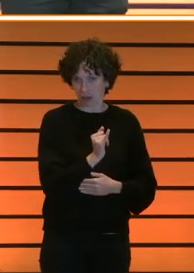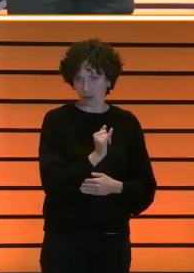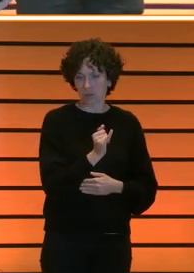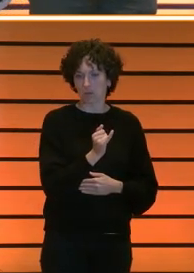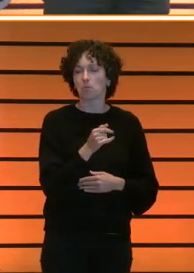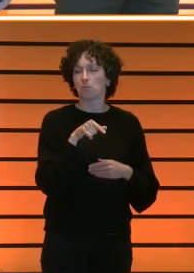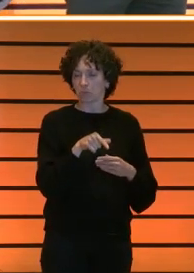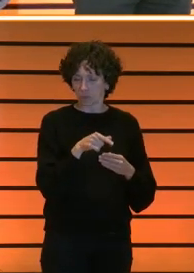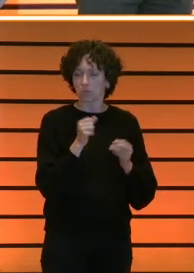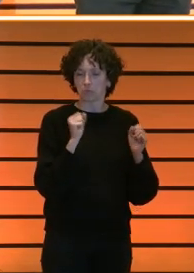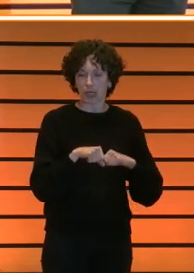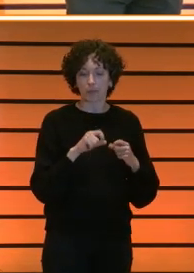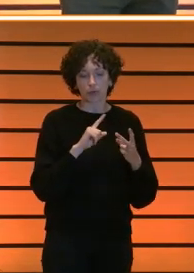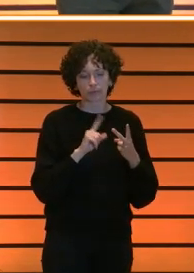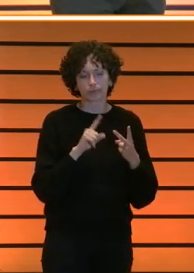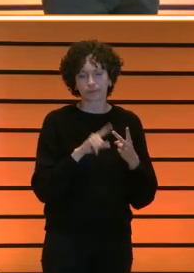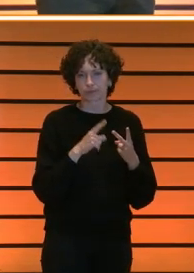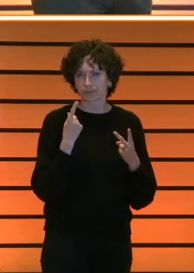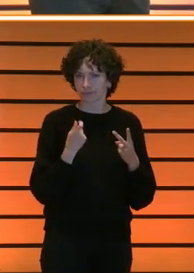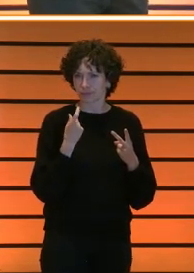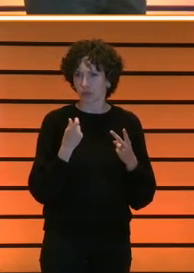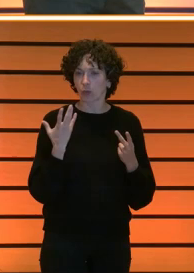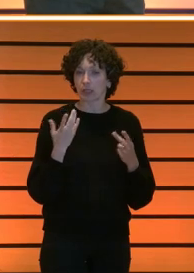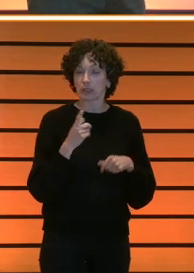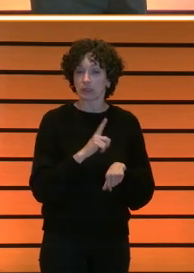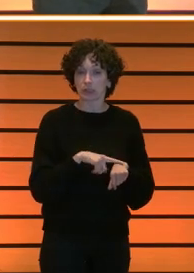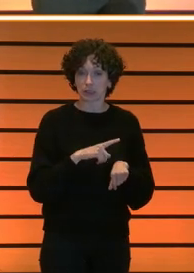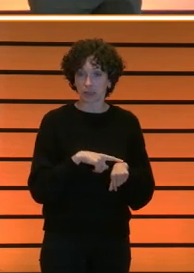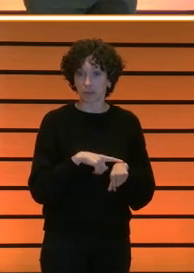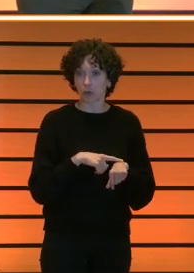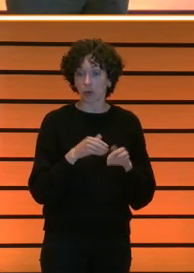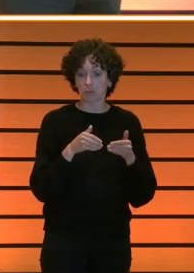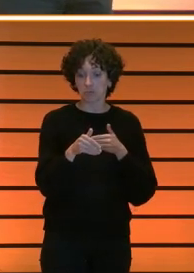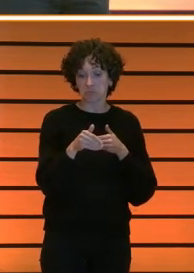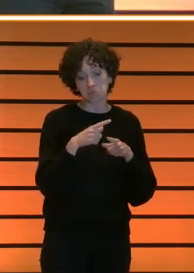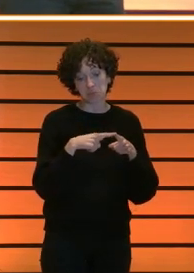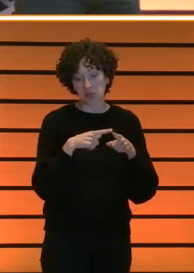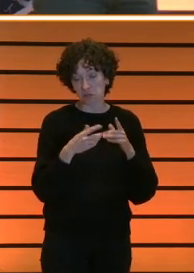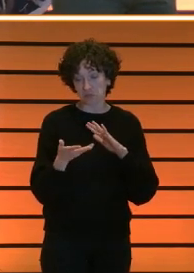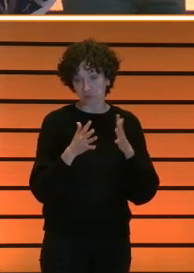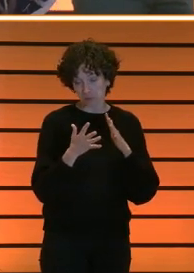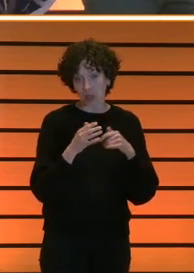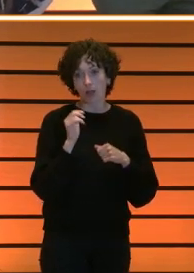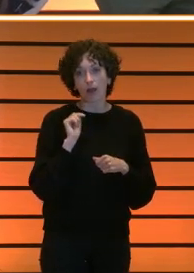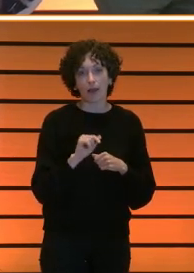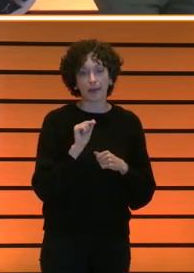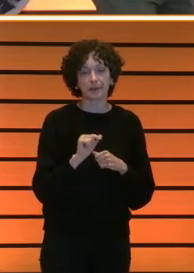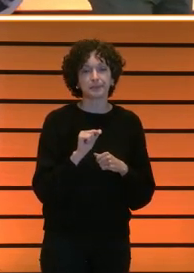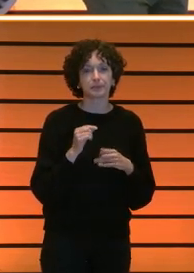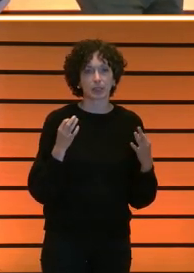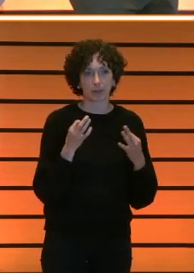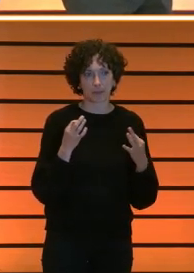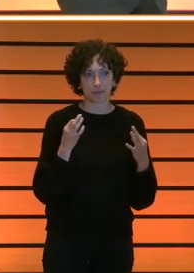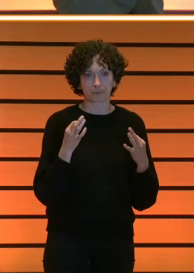hace falta una segunda mirada que es un Horizonte del medio plazo en la cual tenemos que